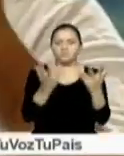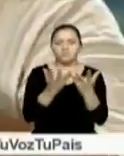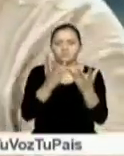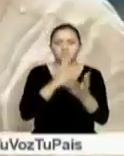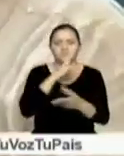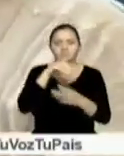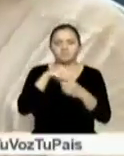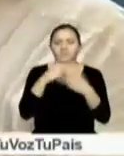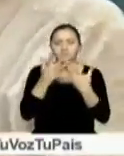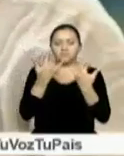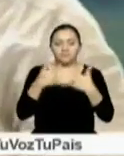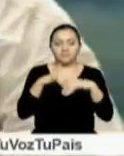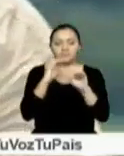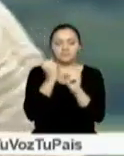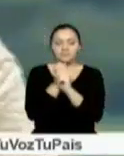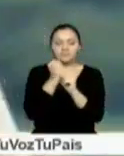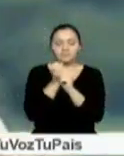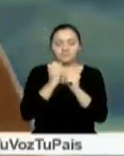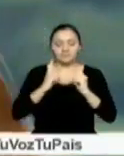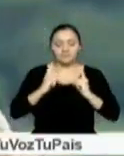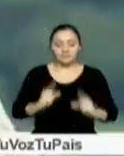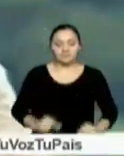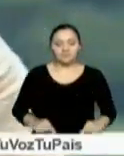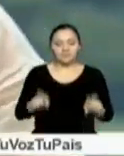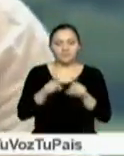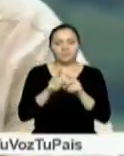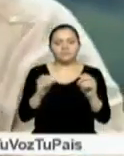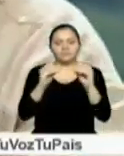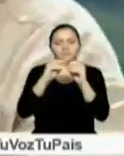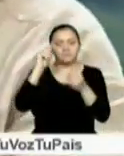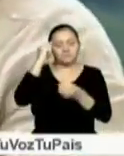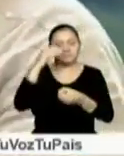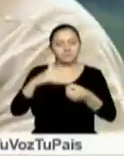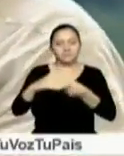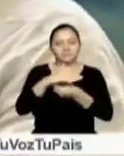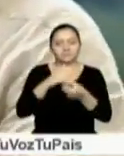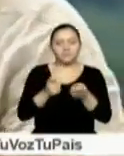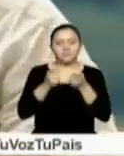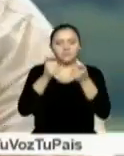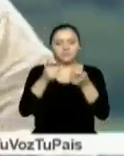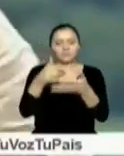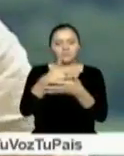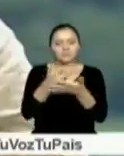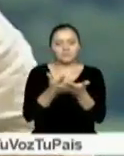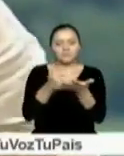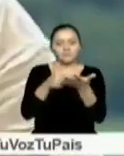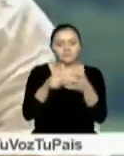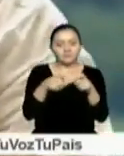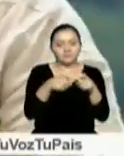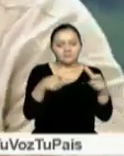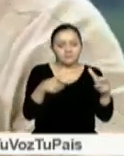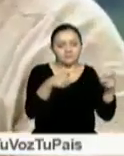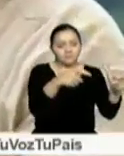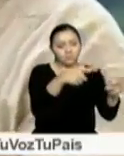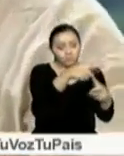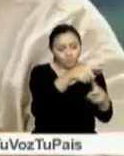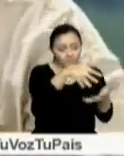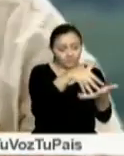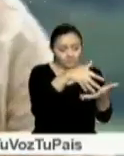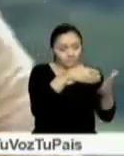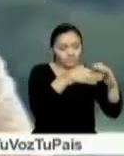para seguir trabajando con la salud lo que tiene que hacer el estado es entregar unos cheques unos vouchers educativos a las